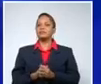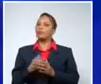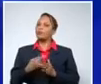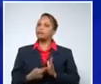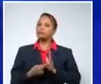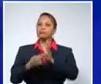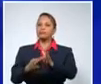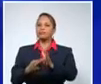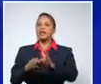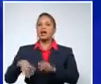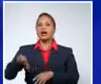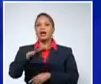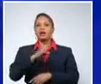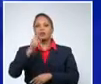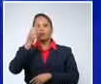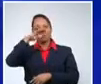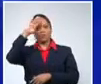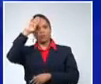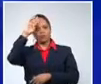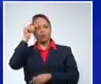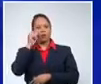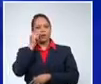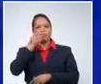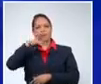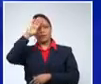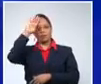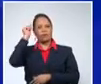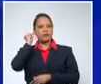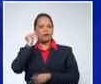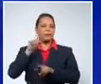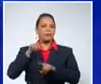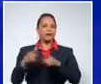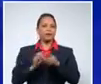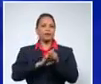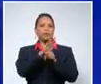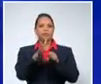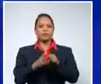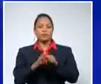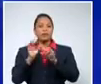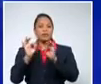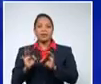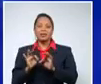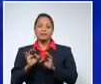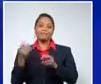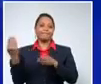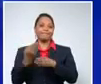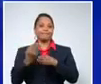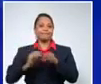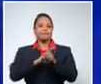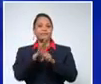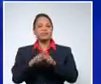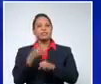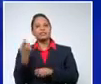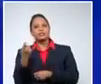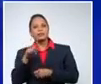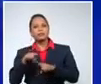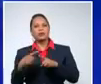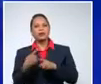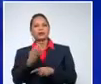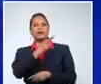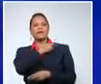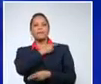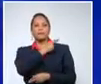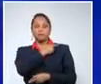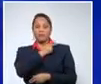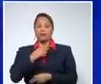los cubanos y las cubanas para que la COVID-19 deje de ser una realidad en nuestro país. Necesitamos de esa responsabilidad que también